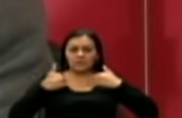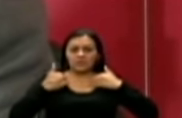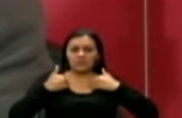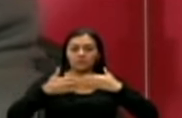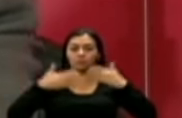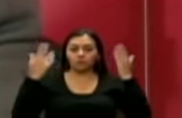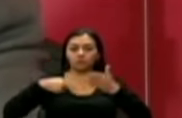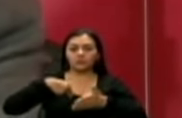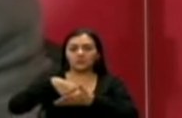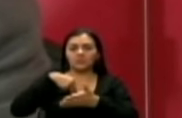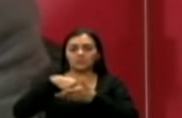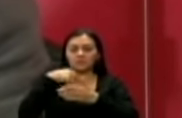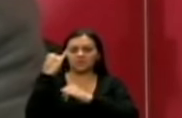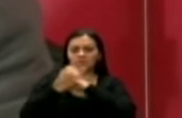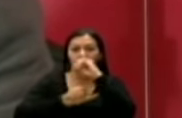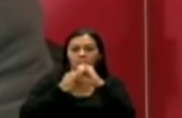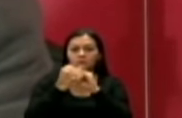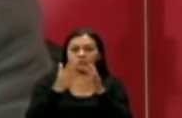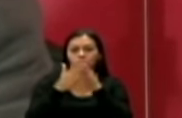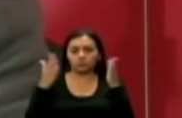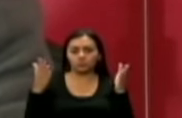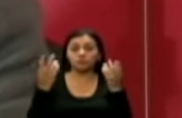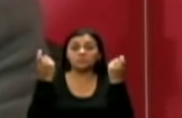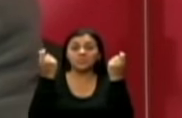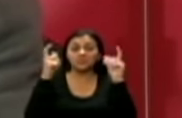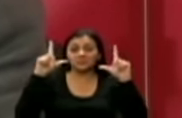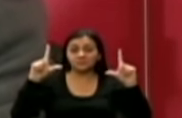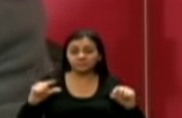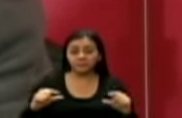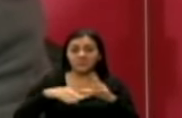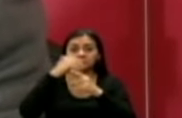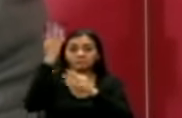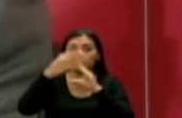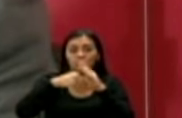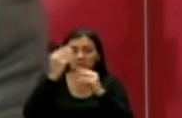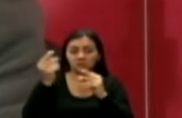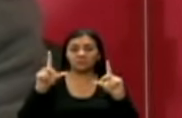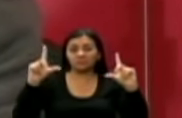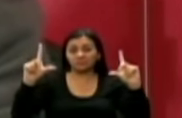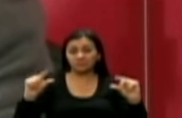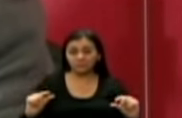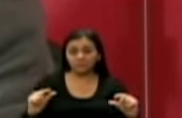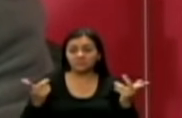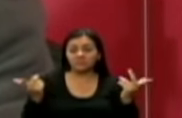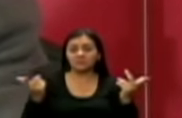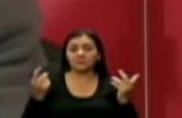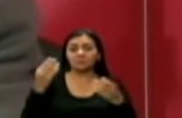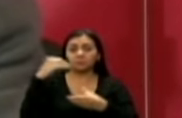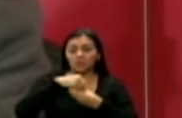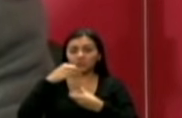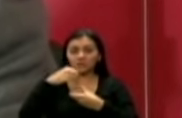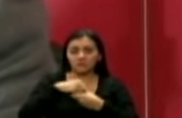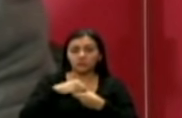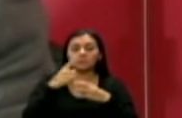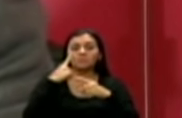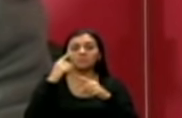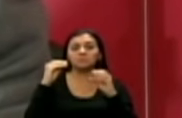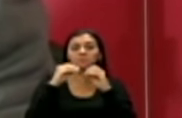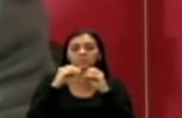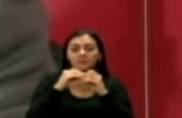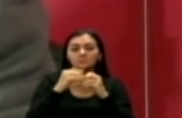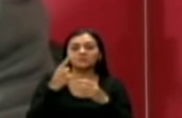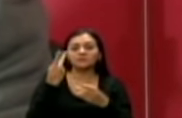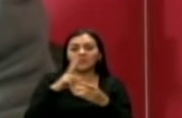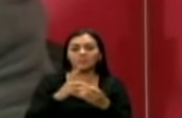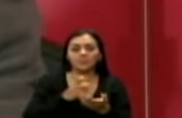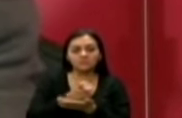fuertes, ¿no? Precios de los productos de exportación, por una parte, pero además, lo más importante que eso es hegemonía del capital especulativo en